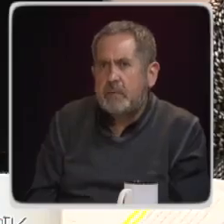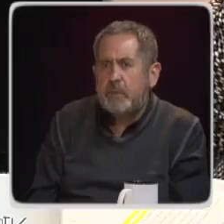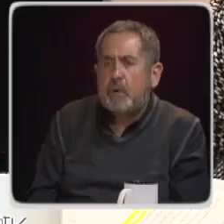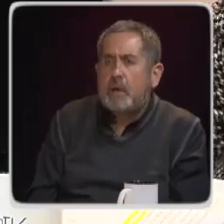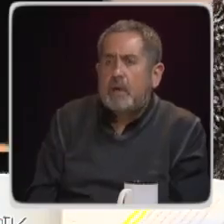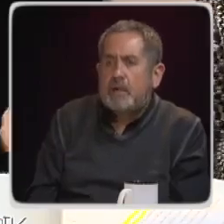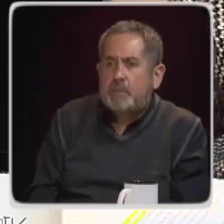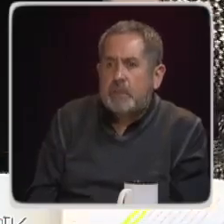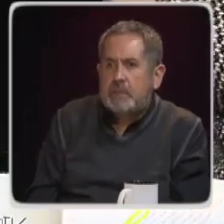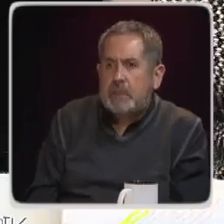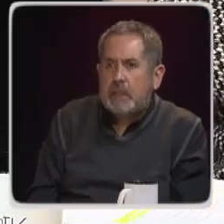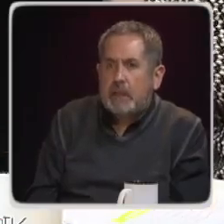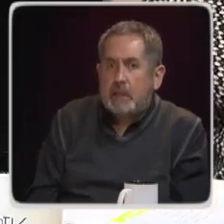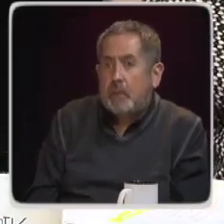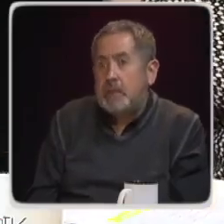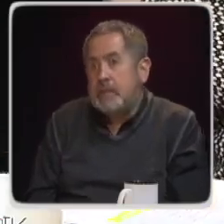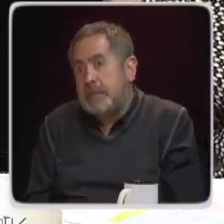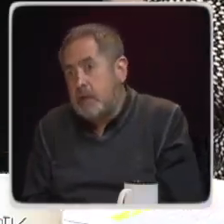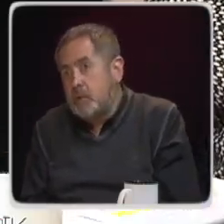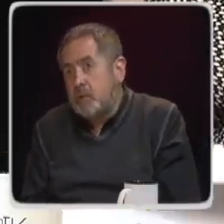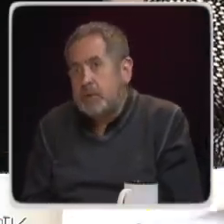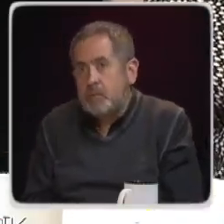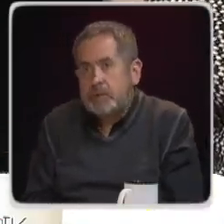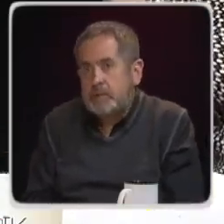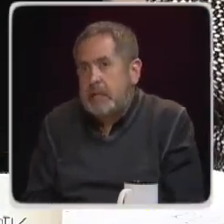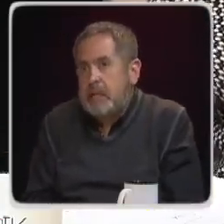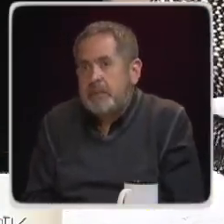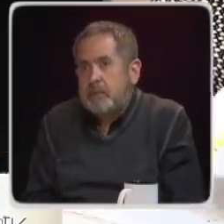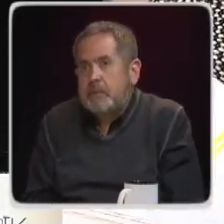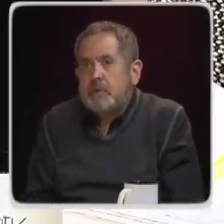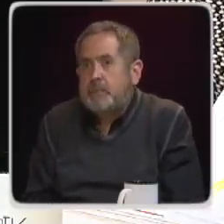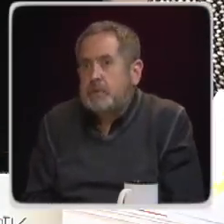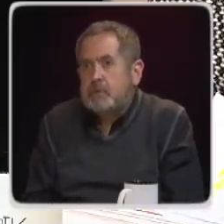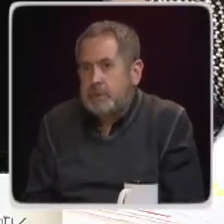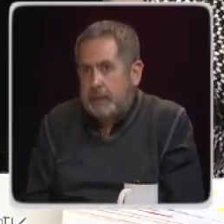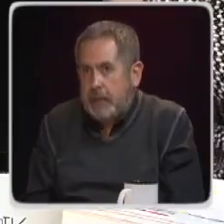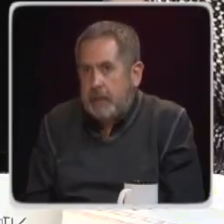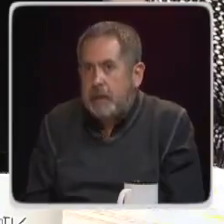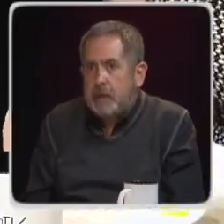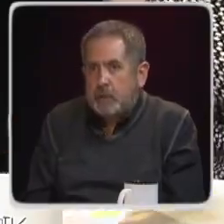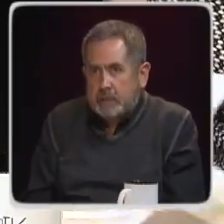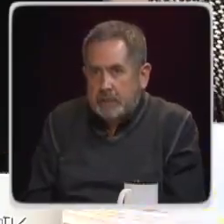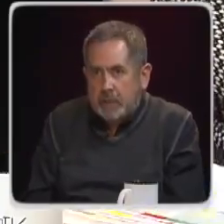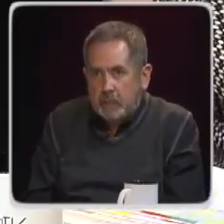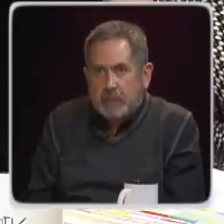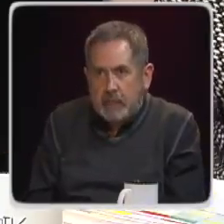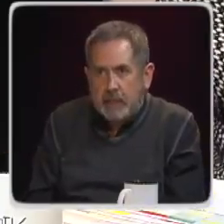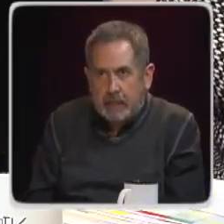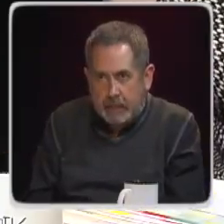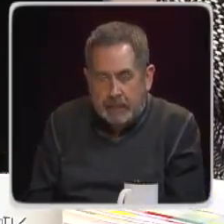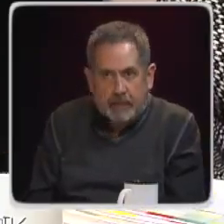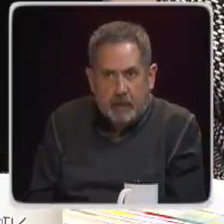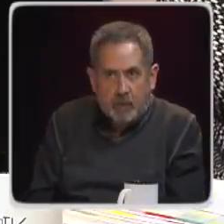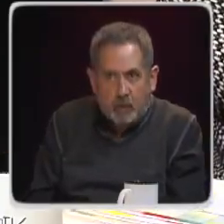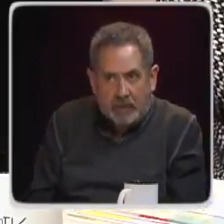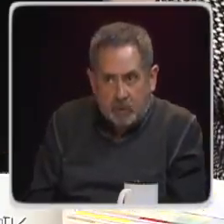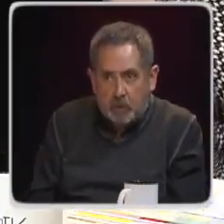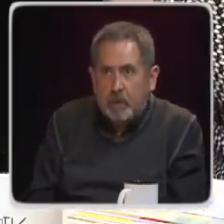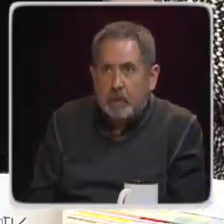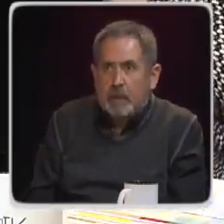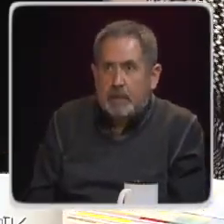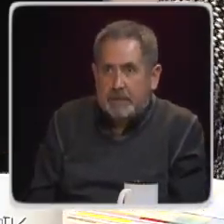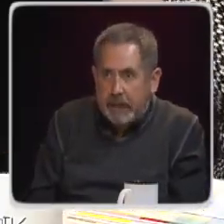mandata, si ustedes no cumplen, diputados, pues yo voy a tener Claro. que emitir esta